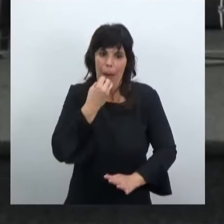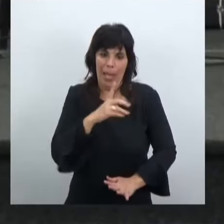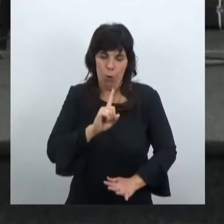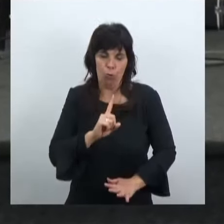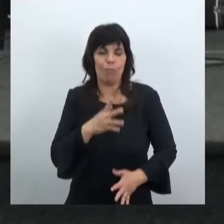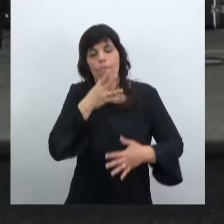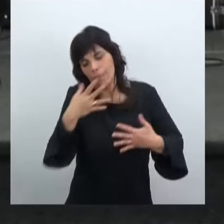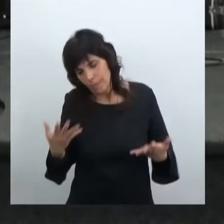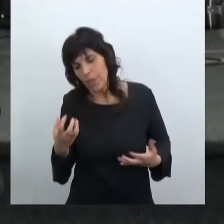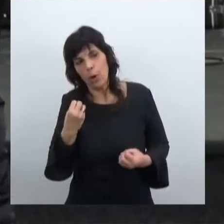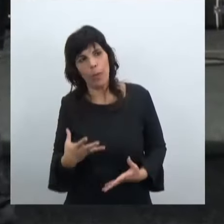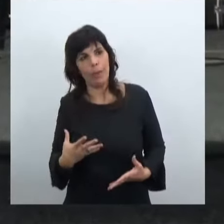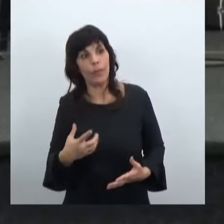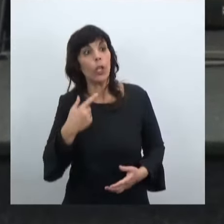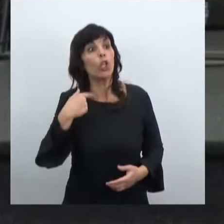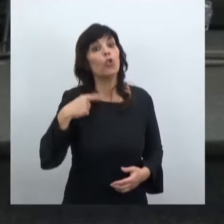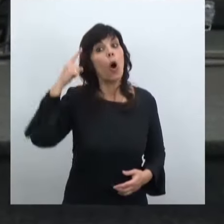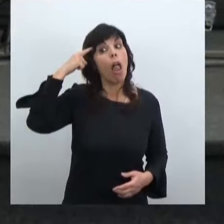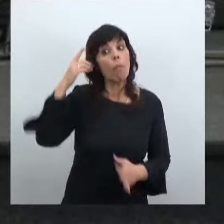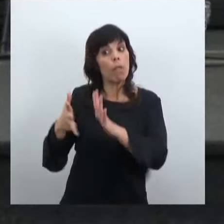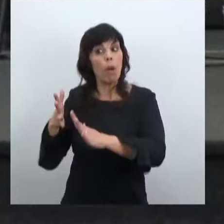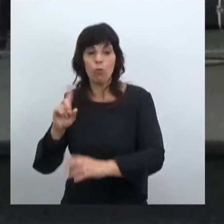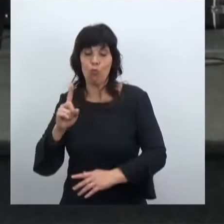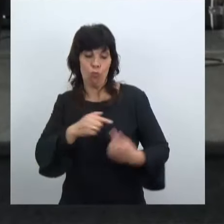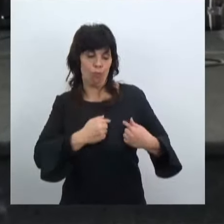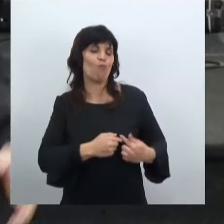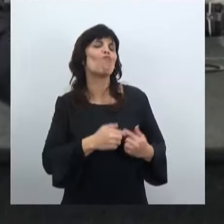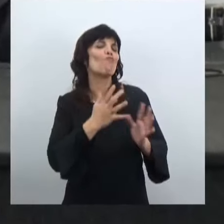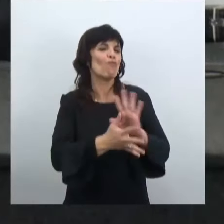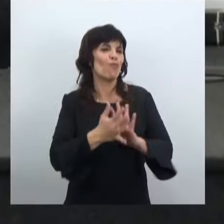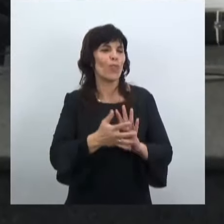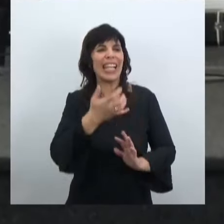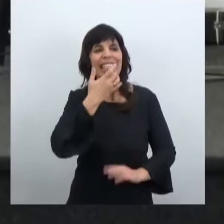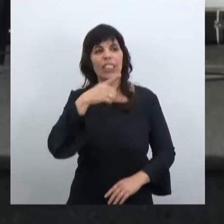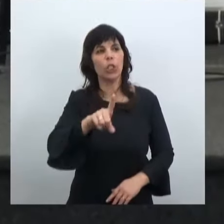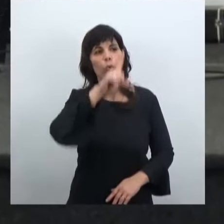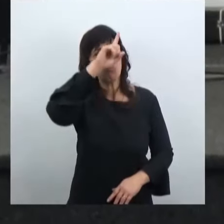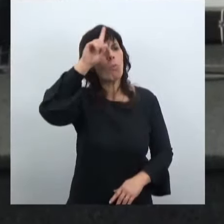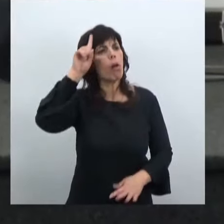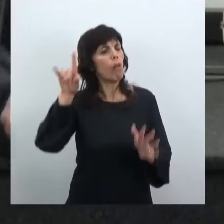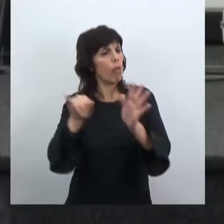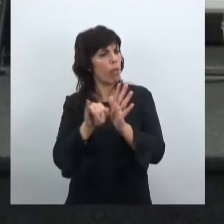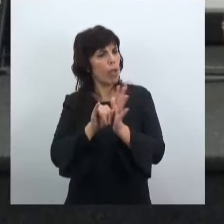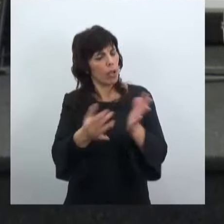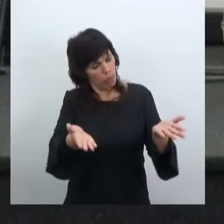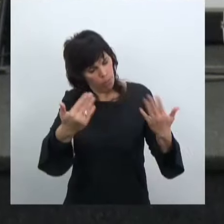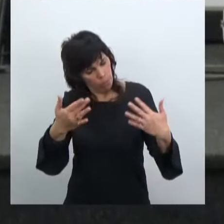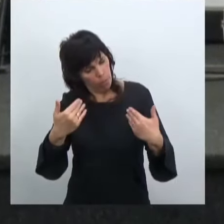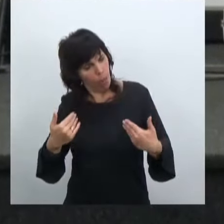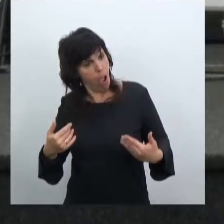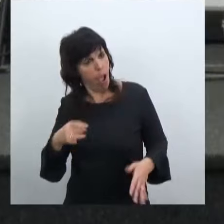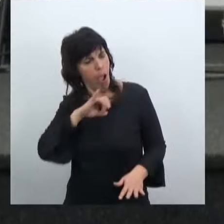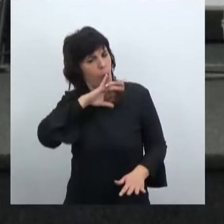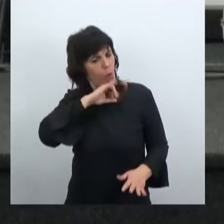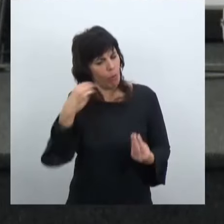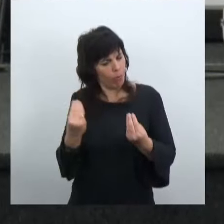le hablo a tu mente, le hablo a tu corazón. Y si estás aquí cerca de Madrid, ven, gózate con nosotros en la iglesia